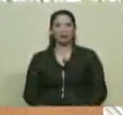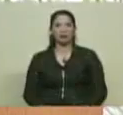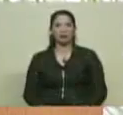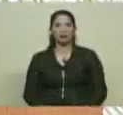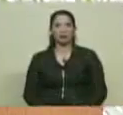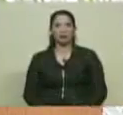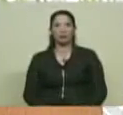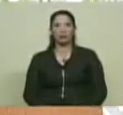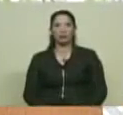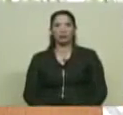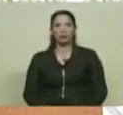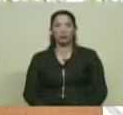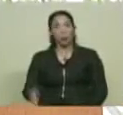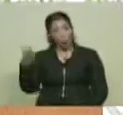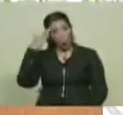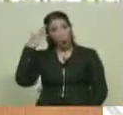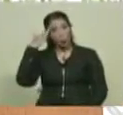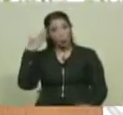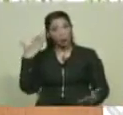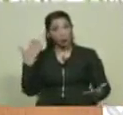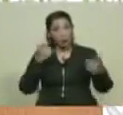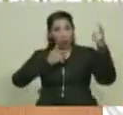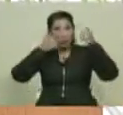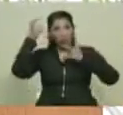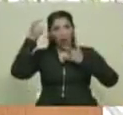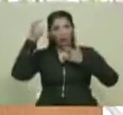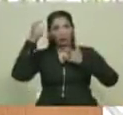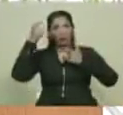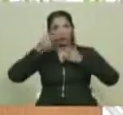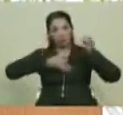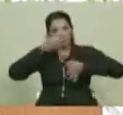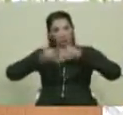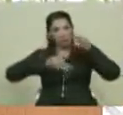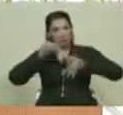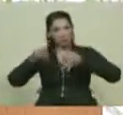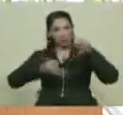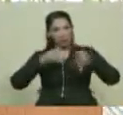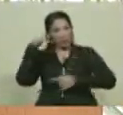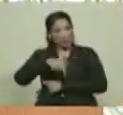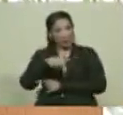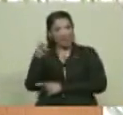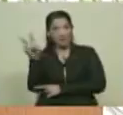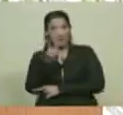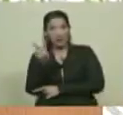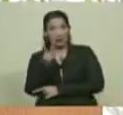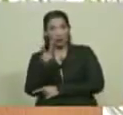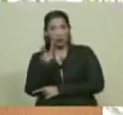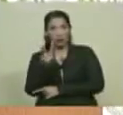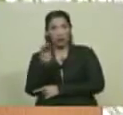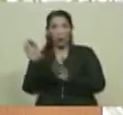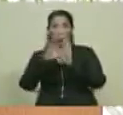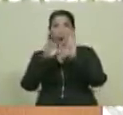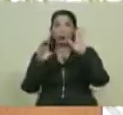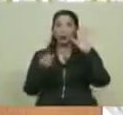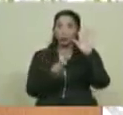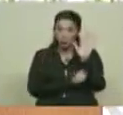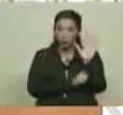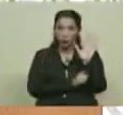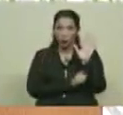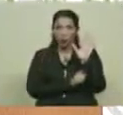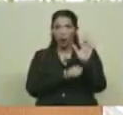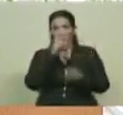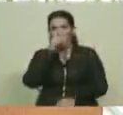supo con Hugo Chávez. Porque aquí en Venezuela la Constitución del 61... Constitución